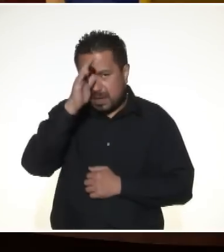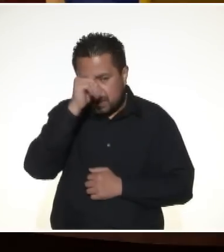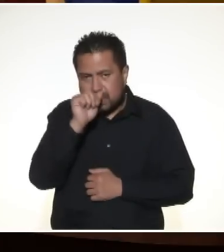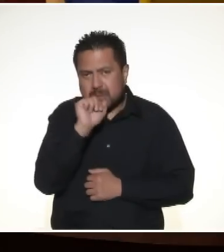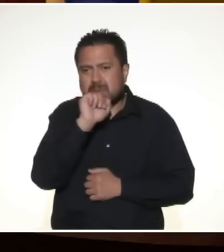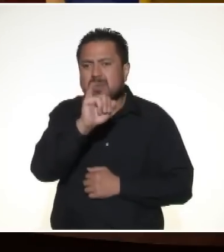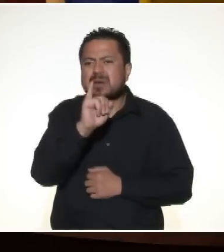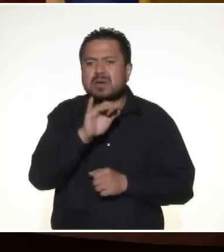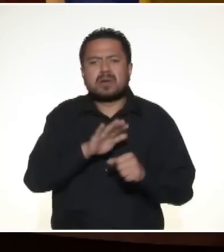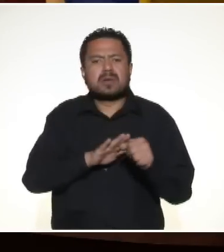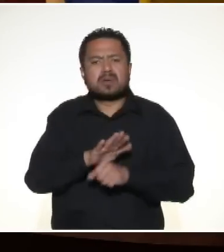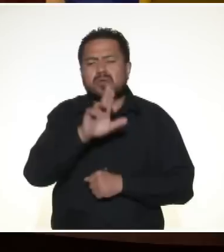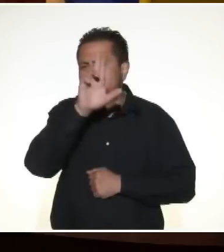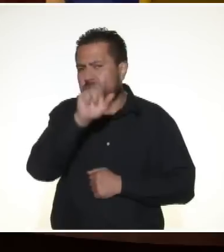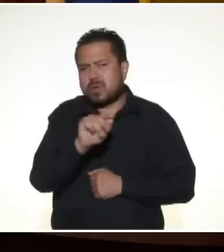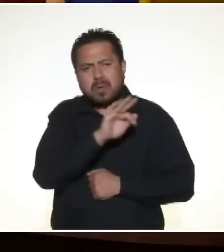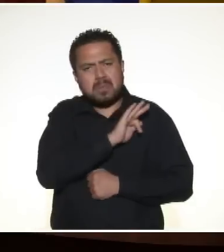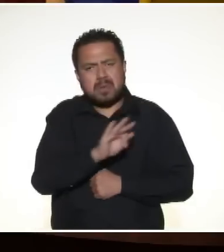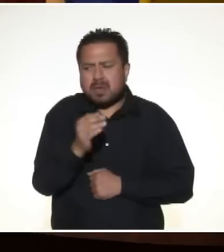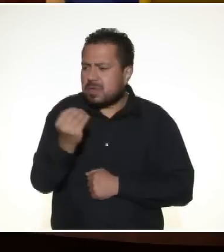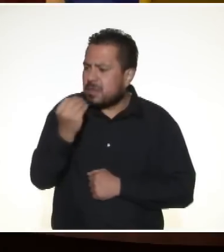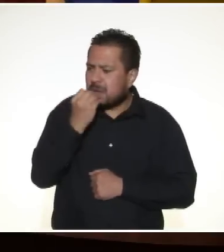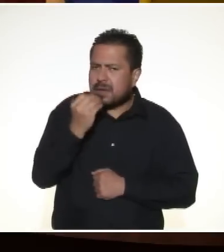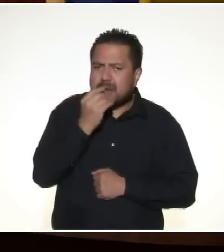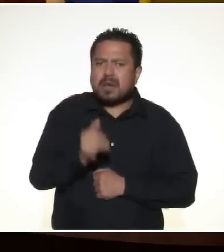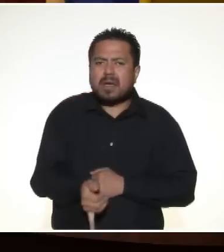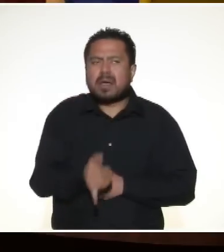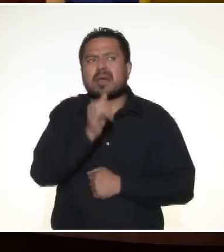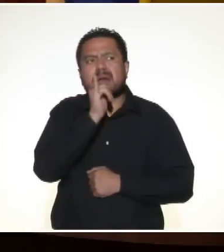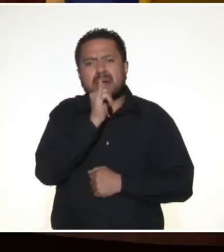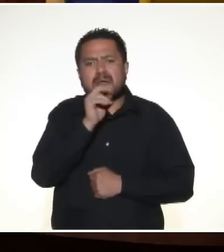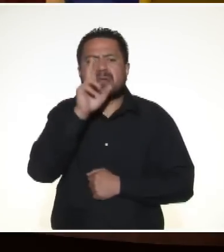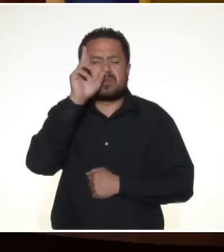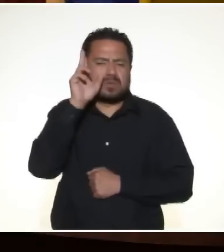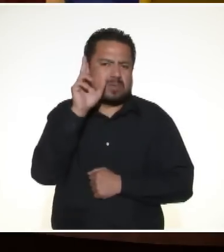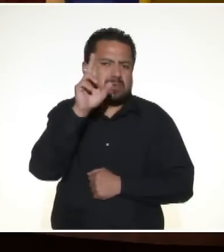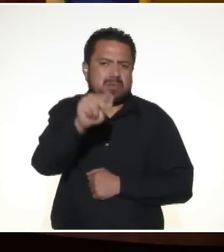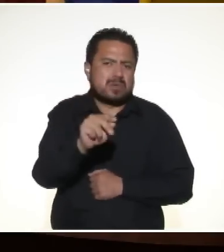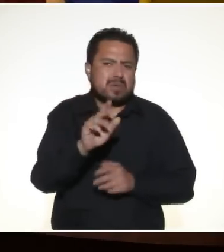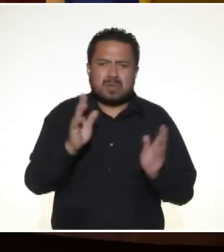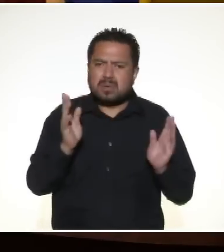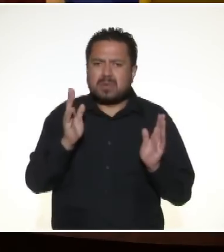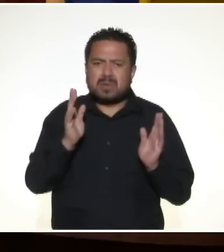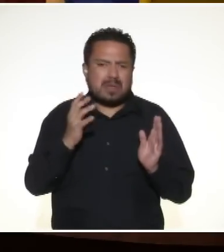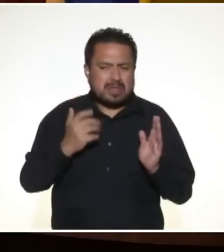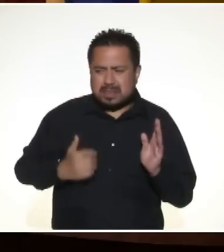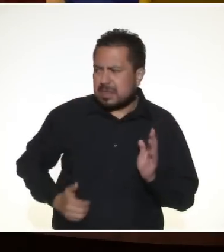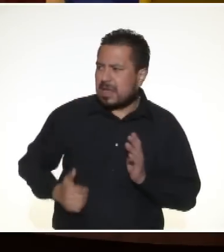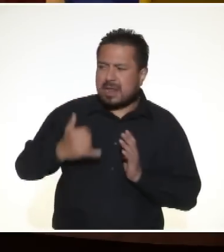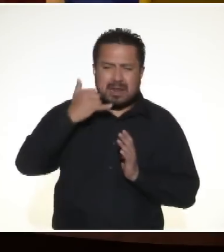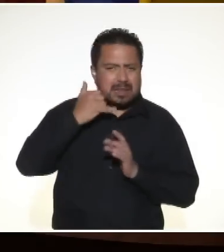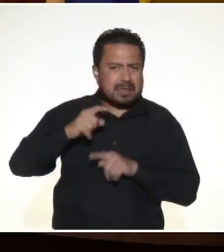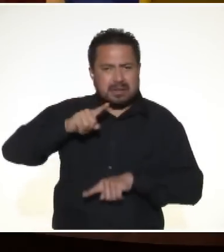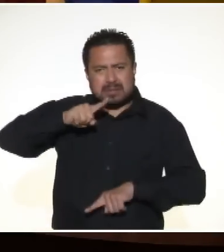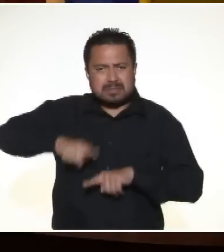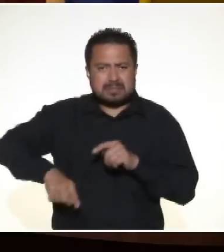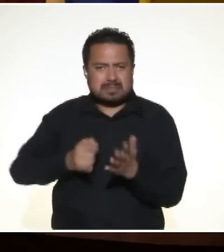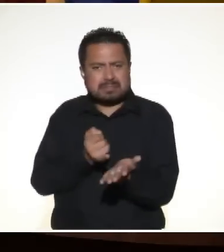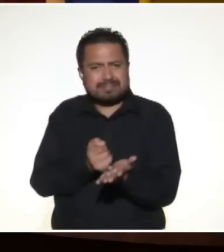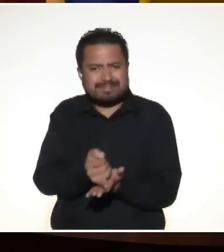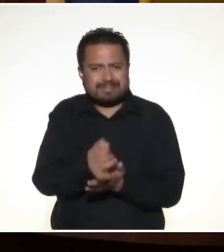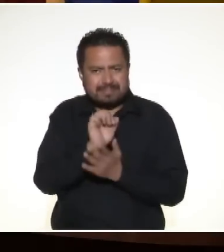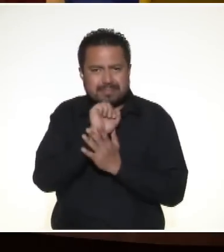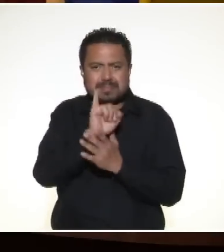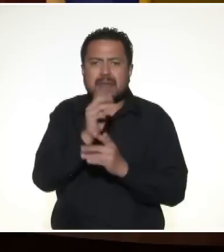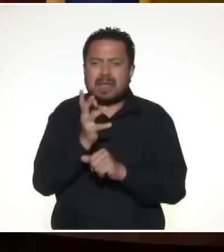en que no se puede ni comer, ni beber, ni por supuesto lo del teléfono celular, definitivo. Ok. Y